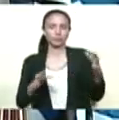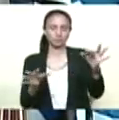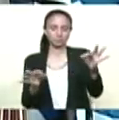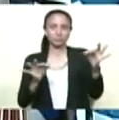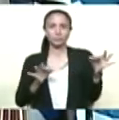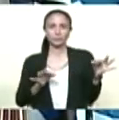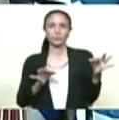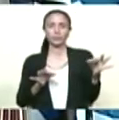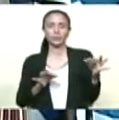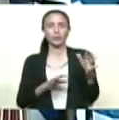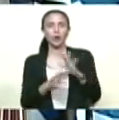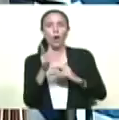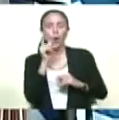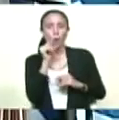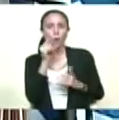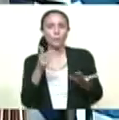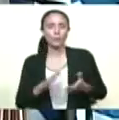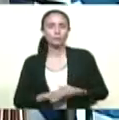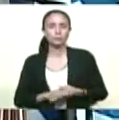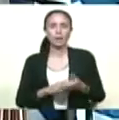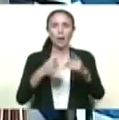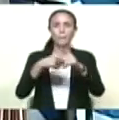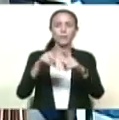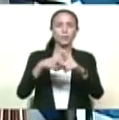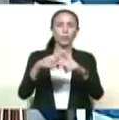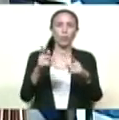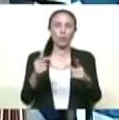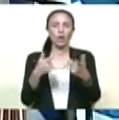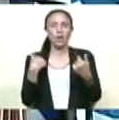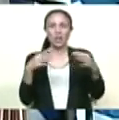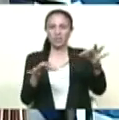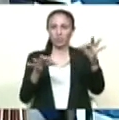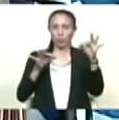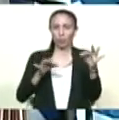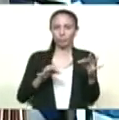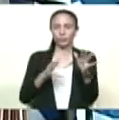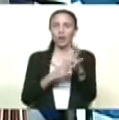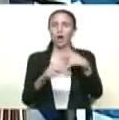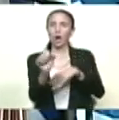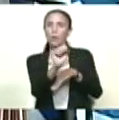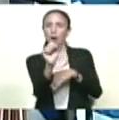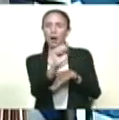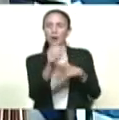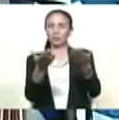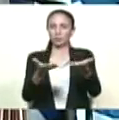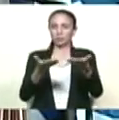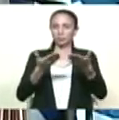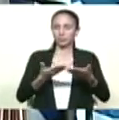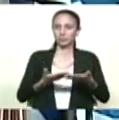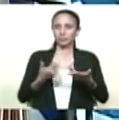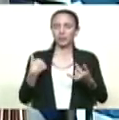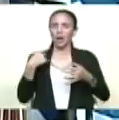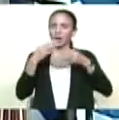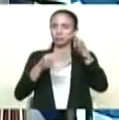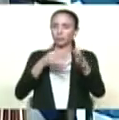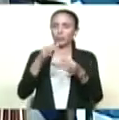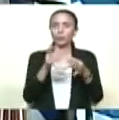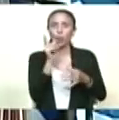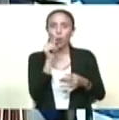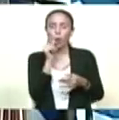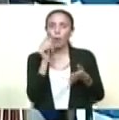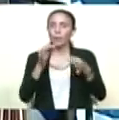salazar en donde un auto en andorra declarando el propio diego salazar